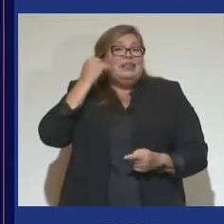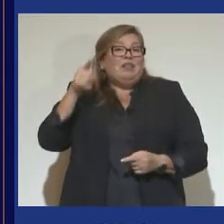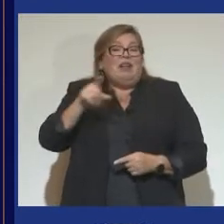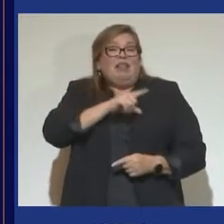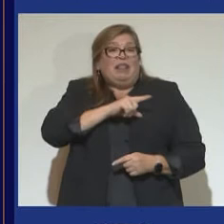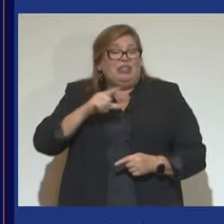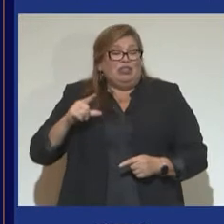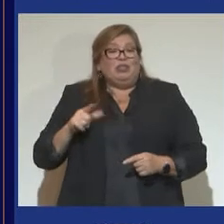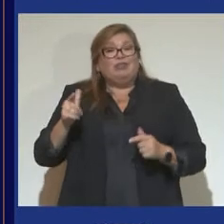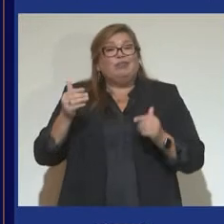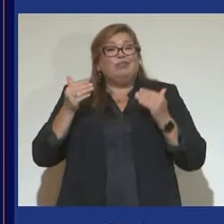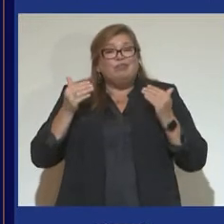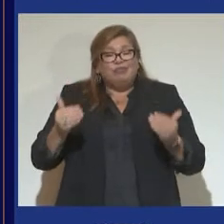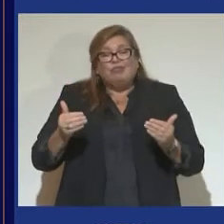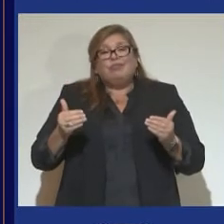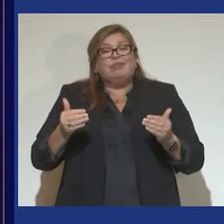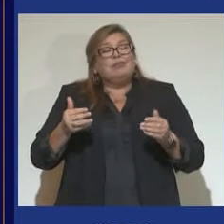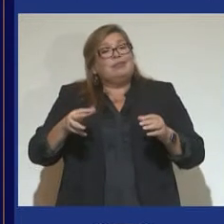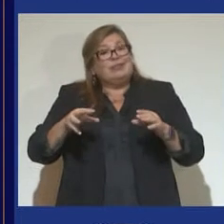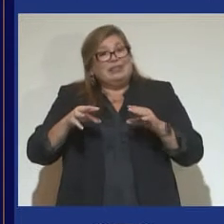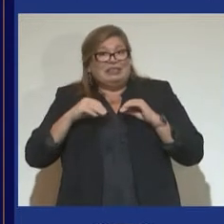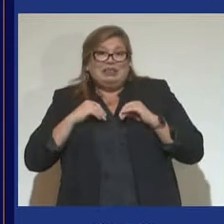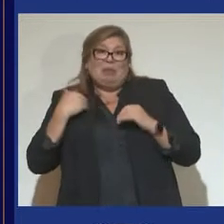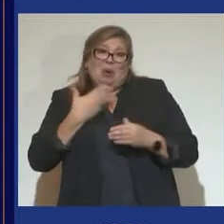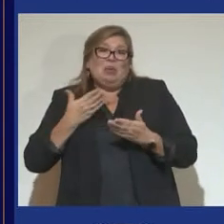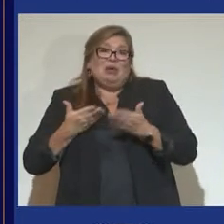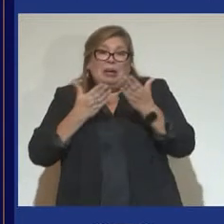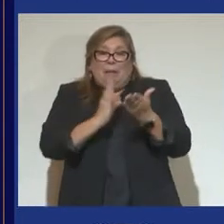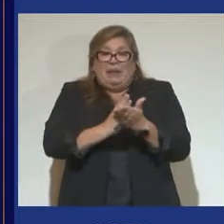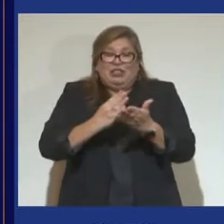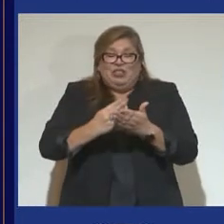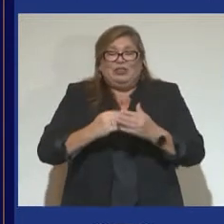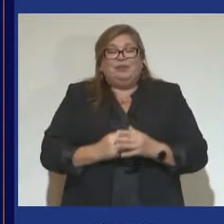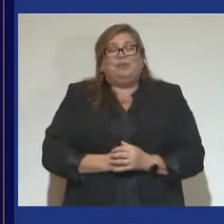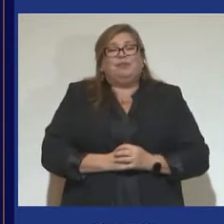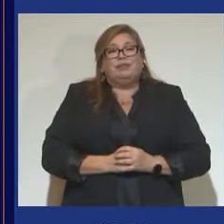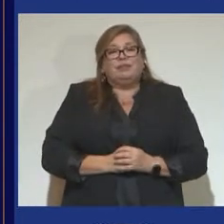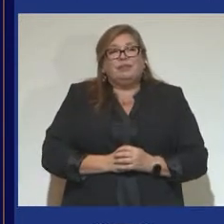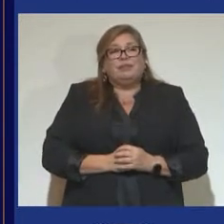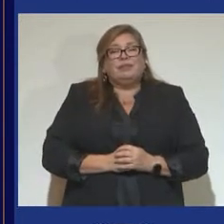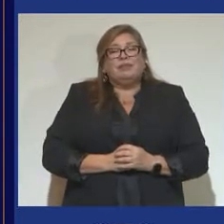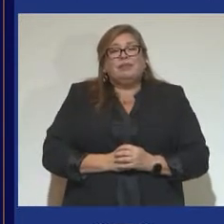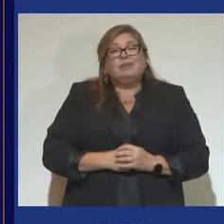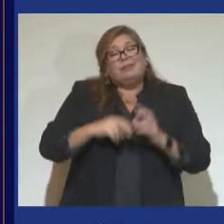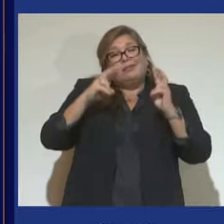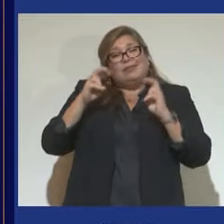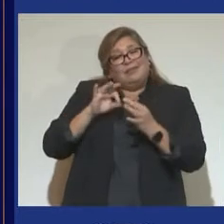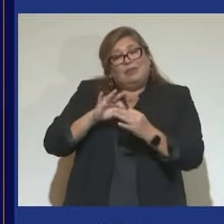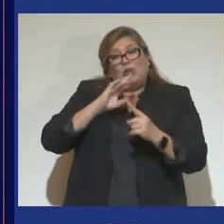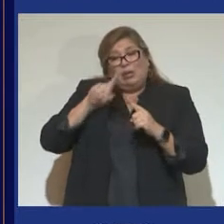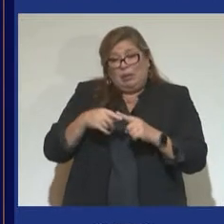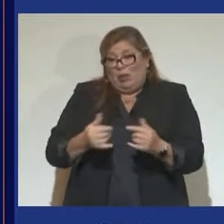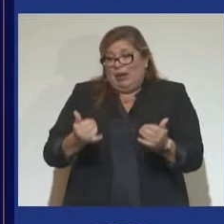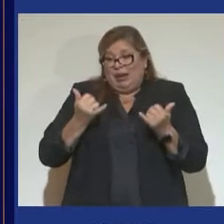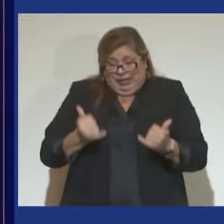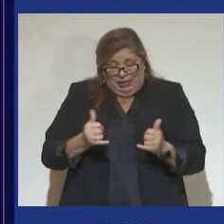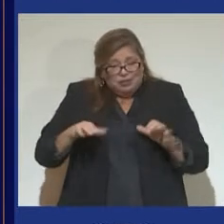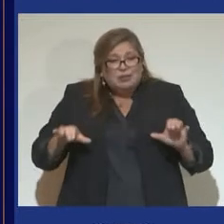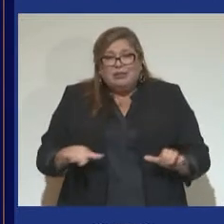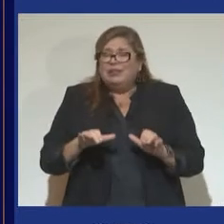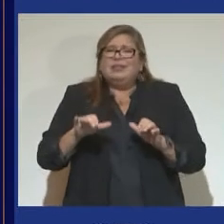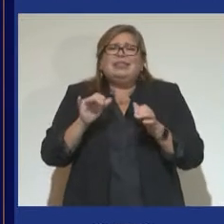legislatura adopta este principio de este presupuesto lo que necesitamos es